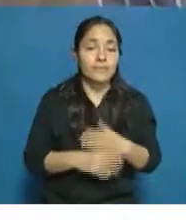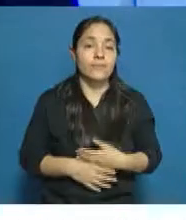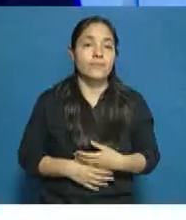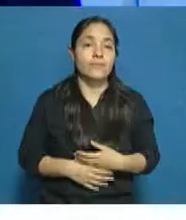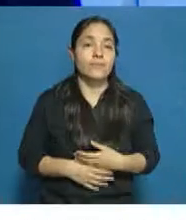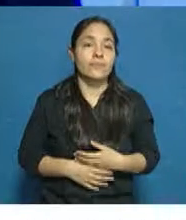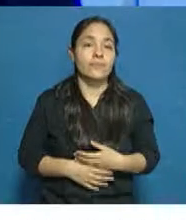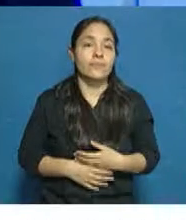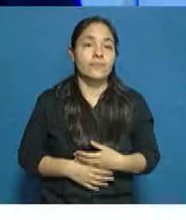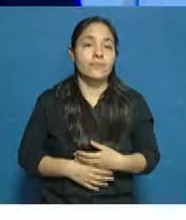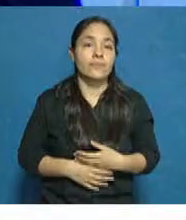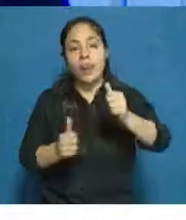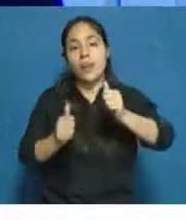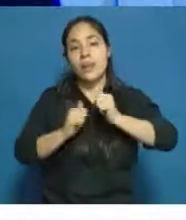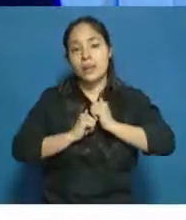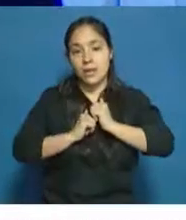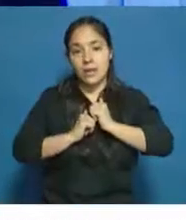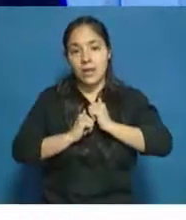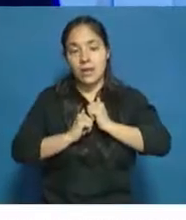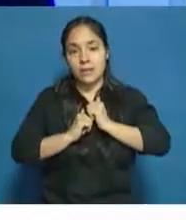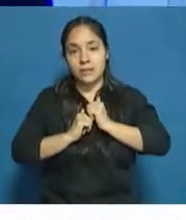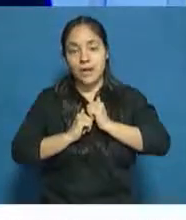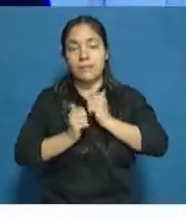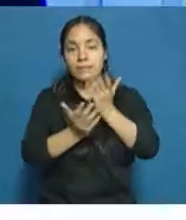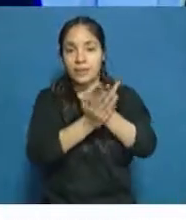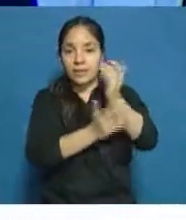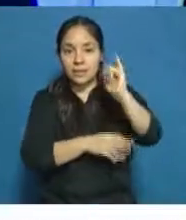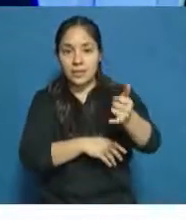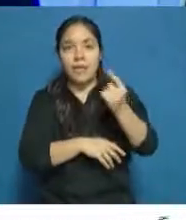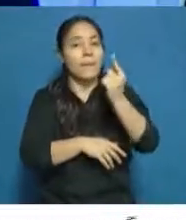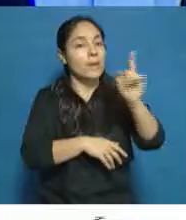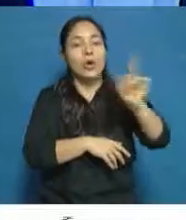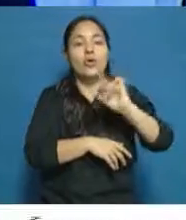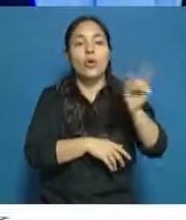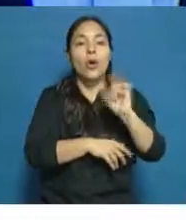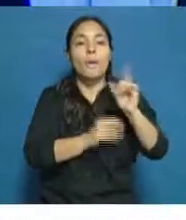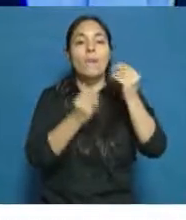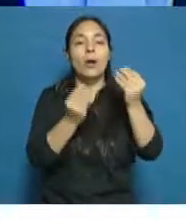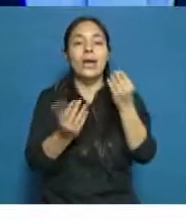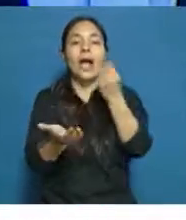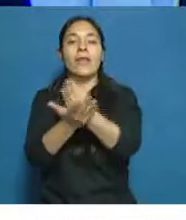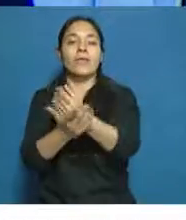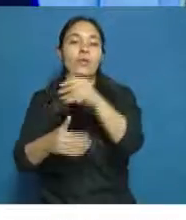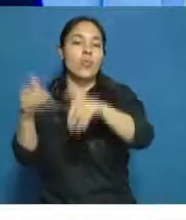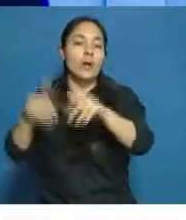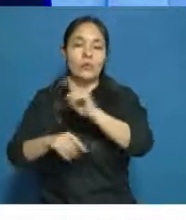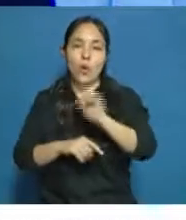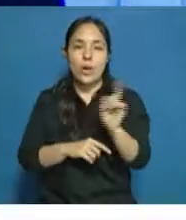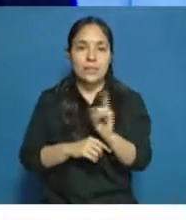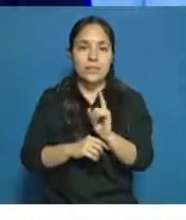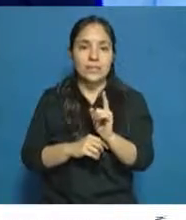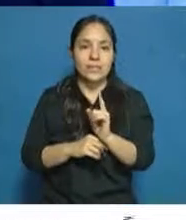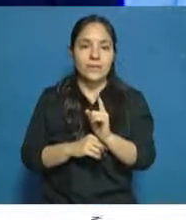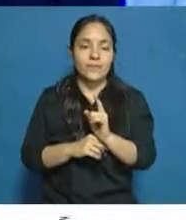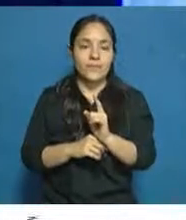me voy a tomar una licencia, pero no por la candidatura. Yo creo que la situación de